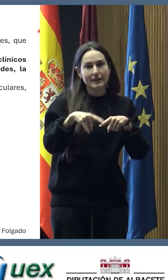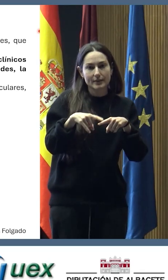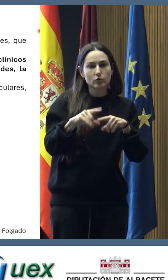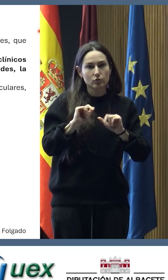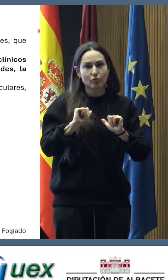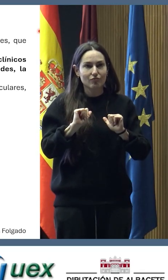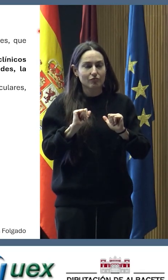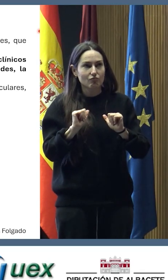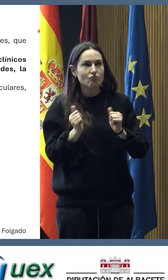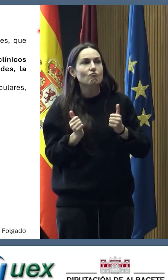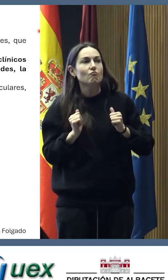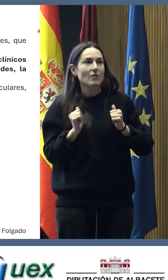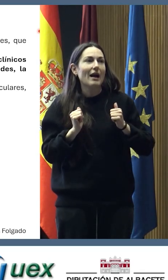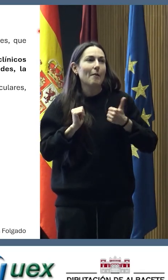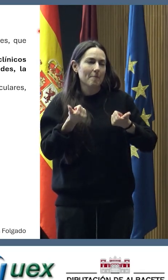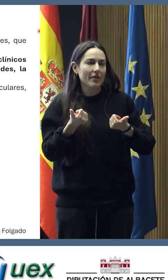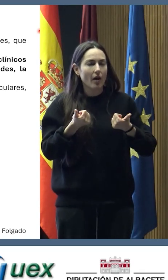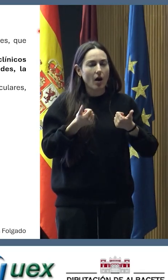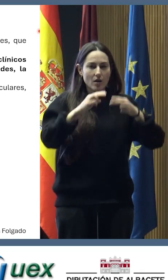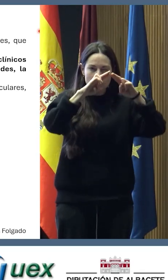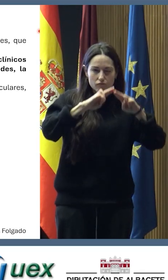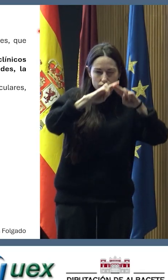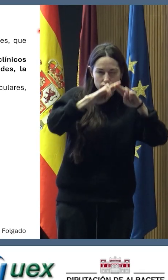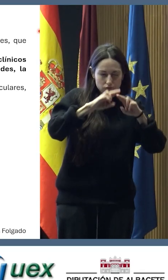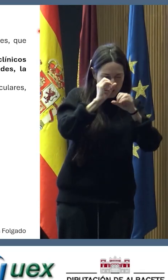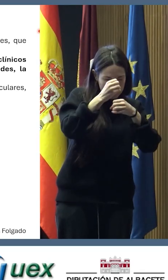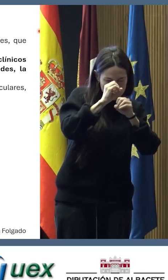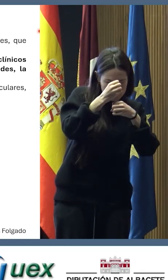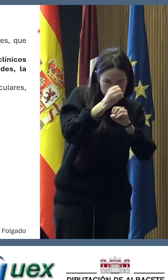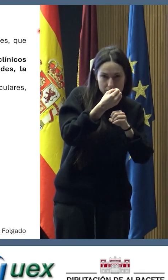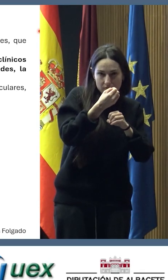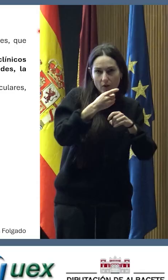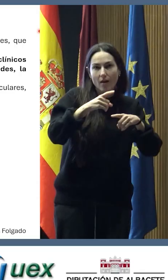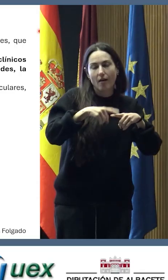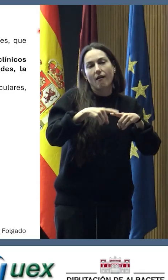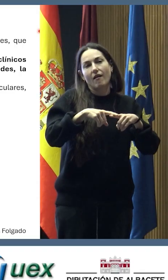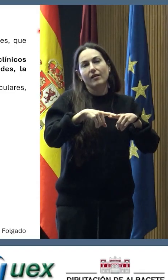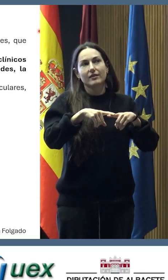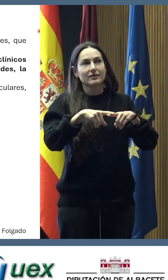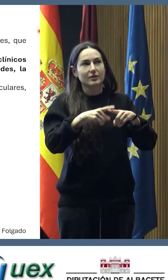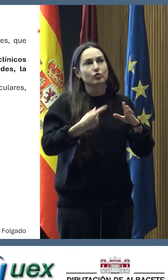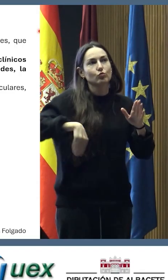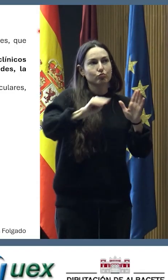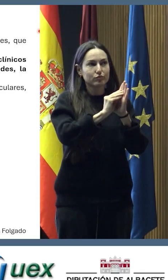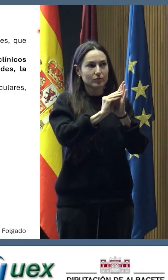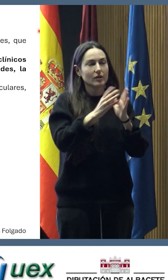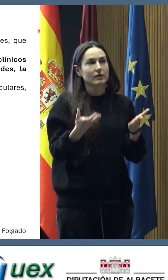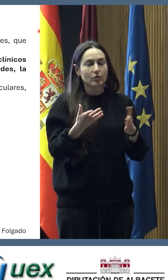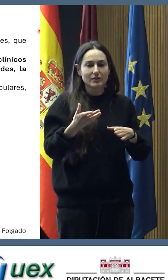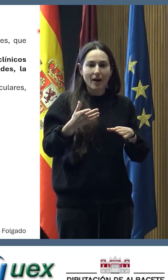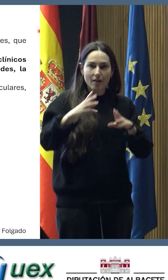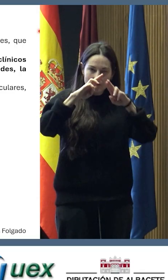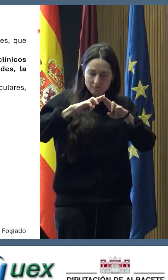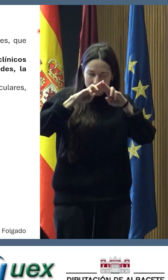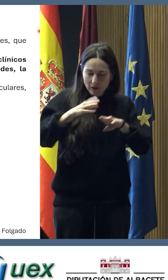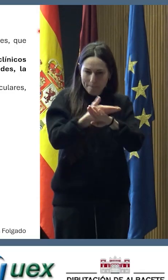como variable biológica en los estudios, en las investigaciones. O sea que por parte de la investigación básica ya tenemos